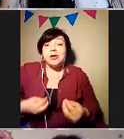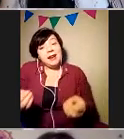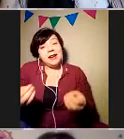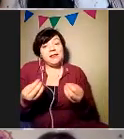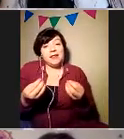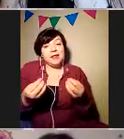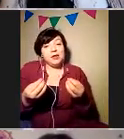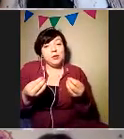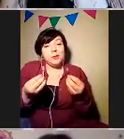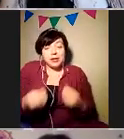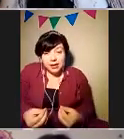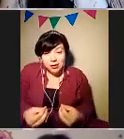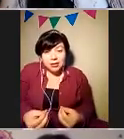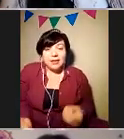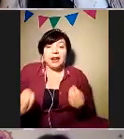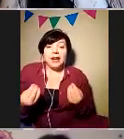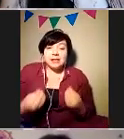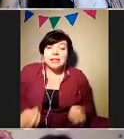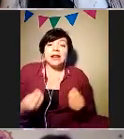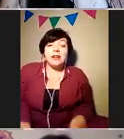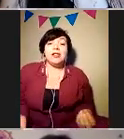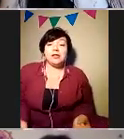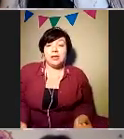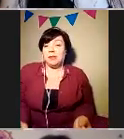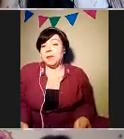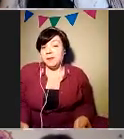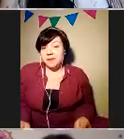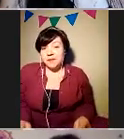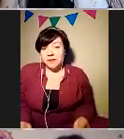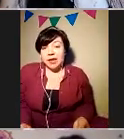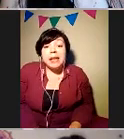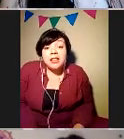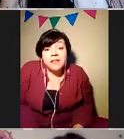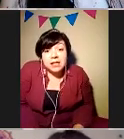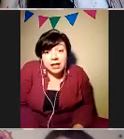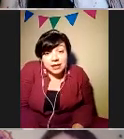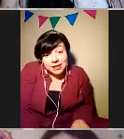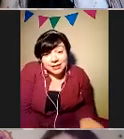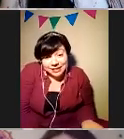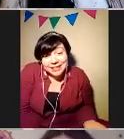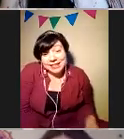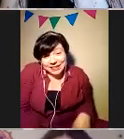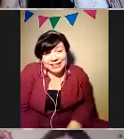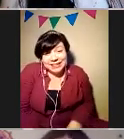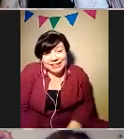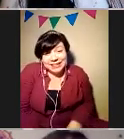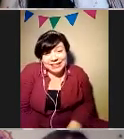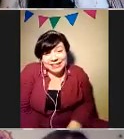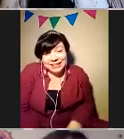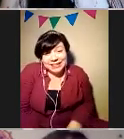que van a su gente a través de sus prácticas cotidianas hacerse cargo de esos temas. Que además, claro, es que igual en el mundo como está les va bien